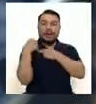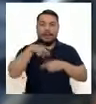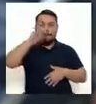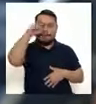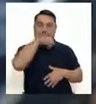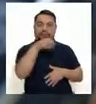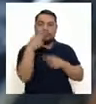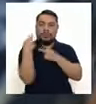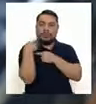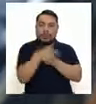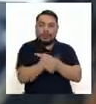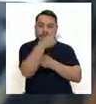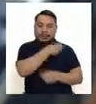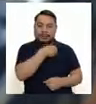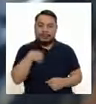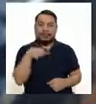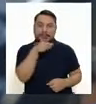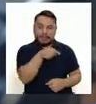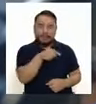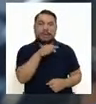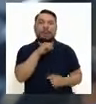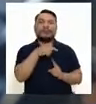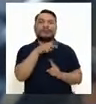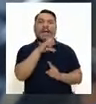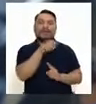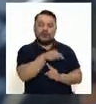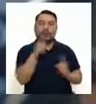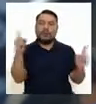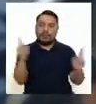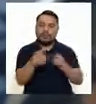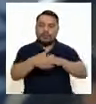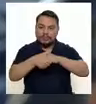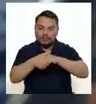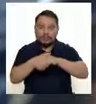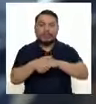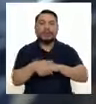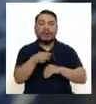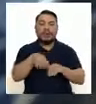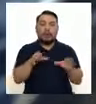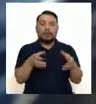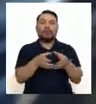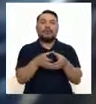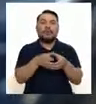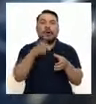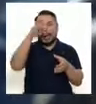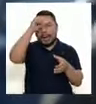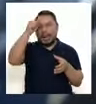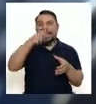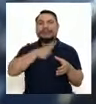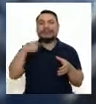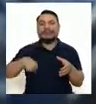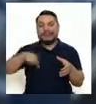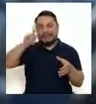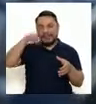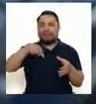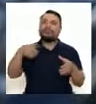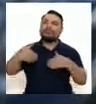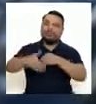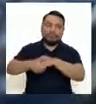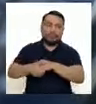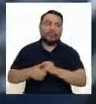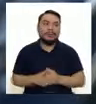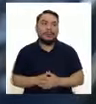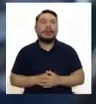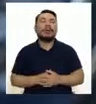gobierno del Perú. Es una transmisión que realizamos a todo el Perú y al mundo